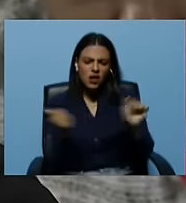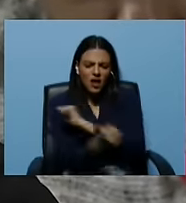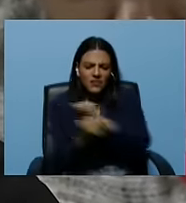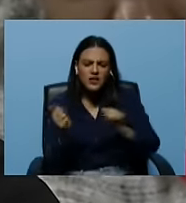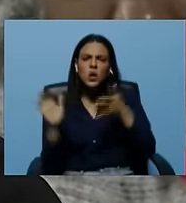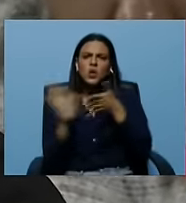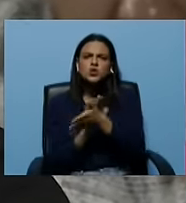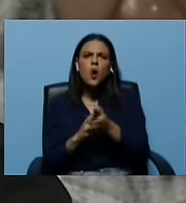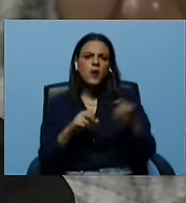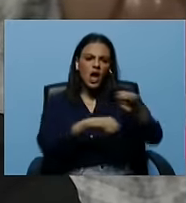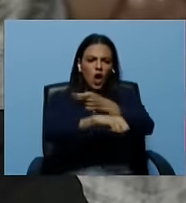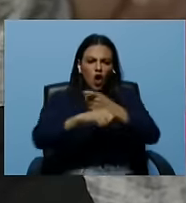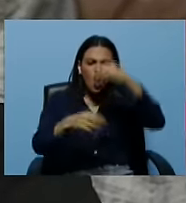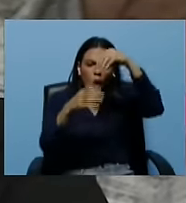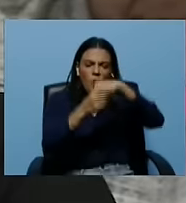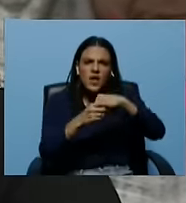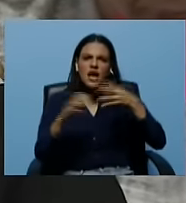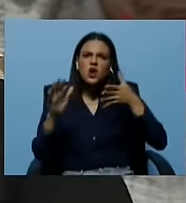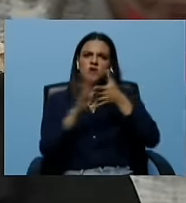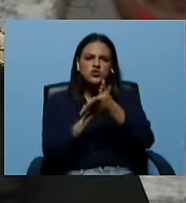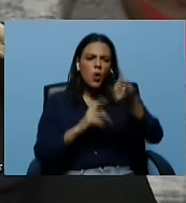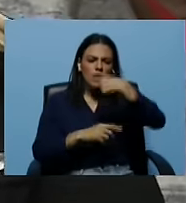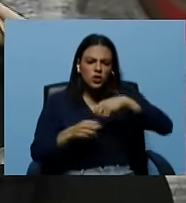concepto de gobierno, de Estado,